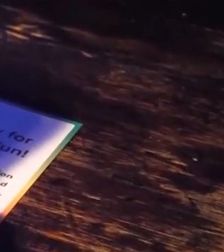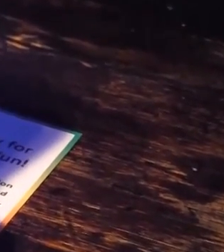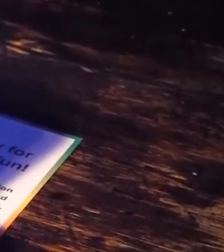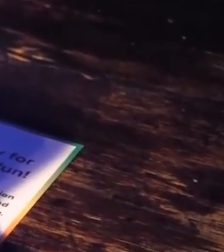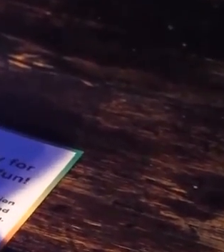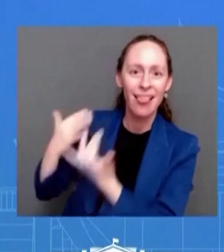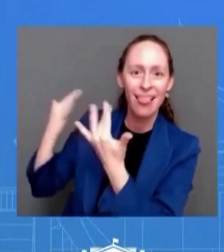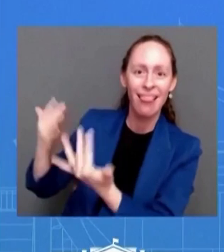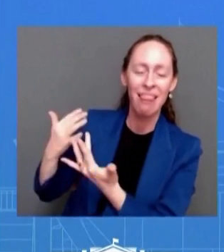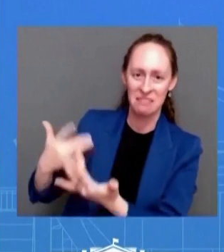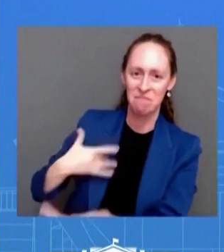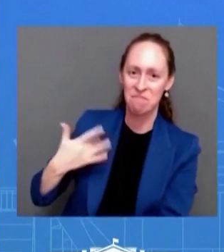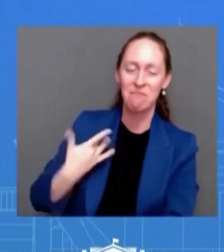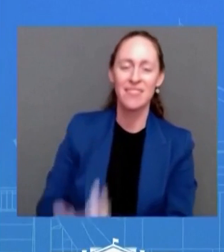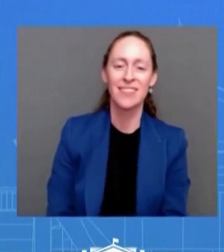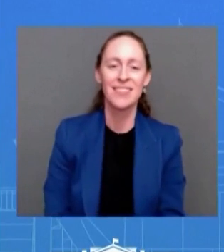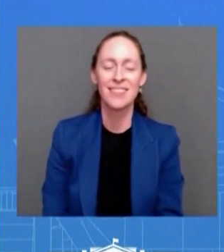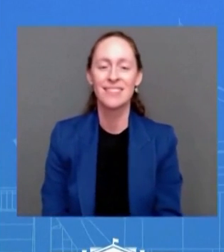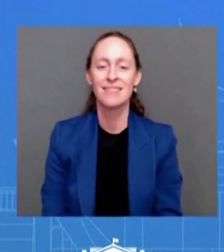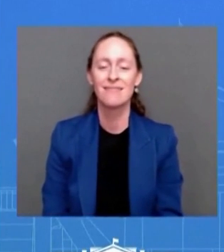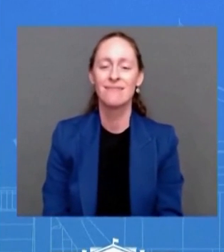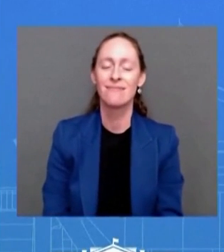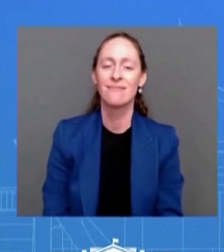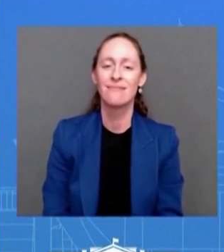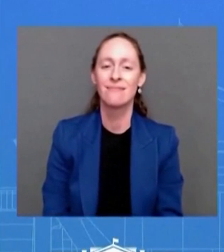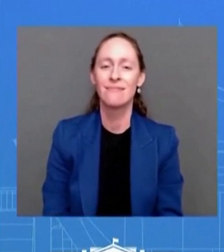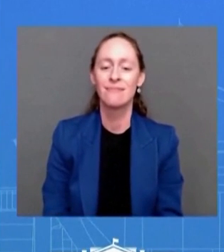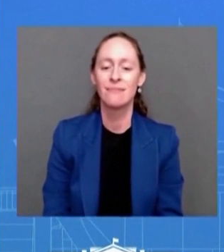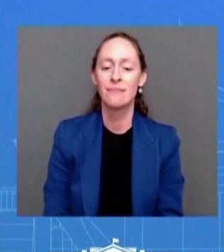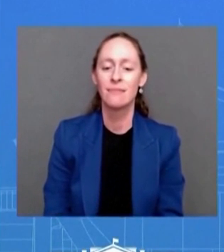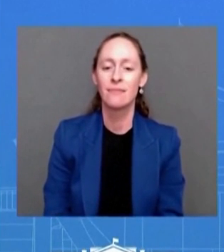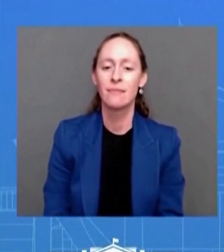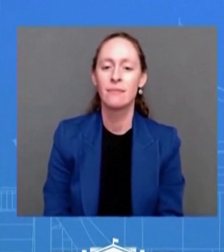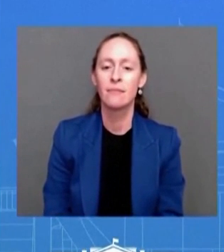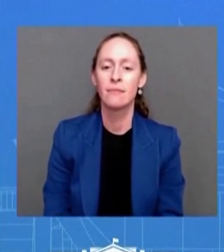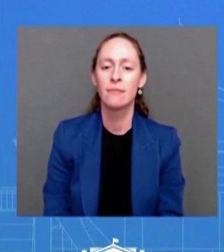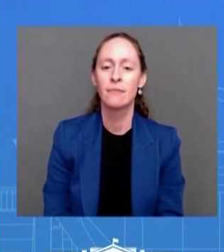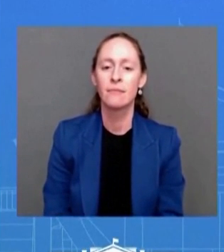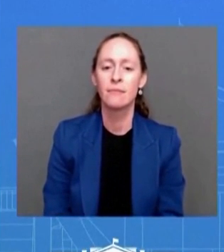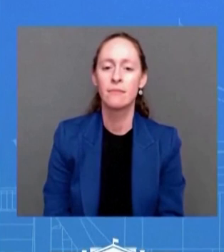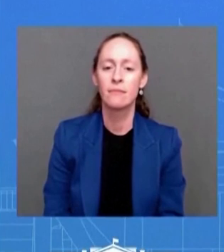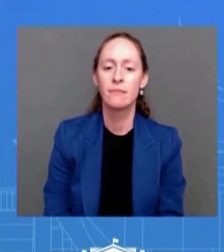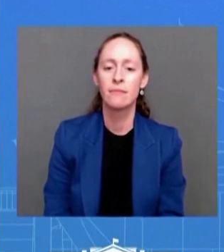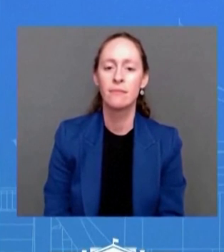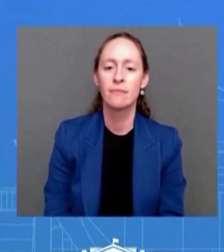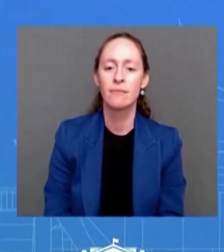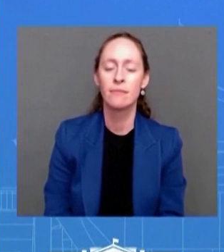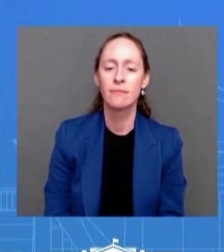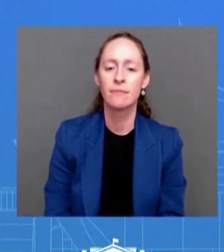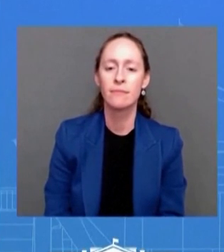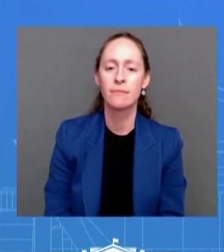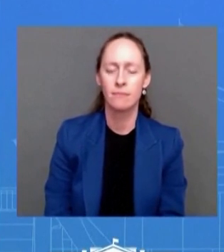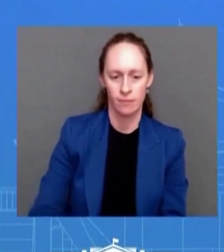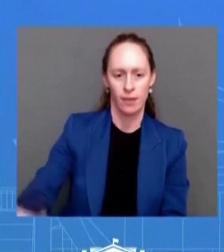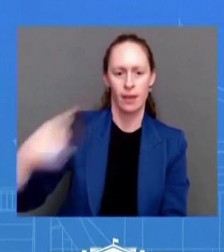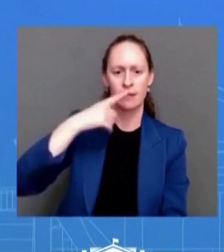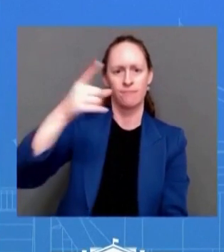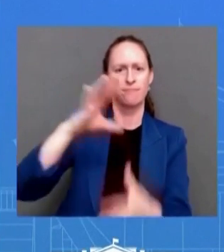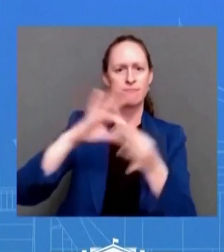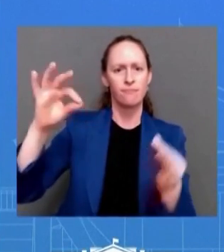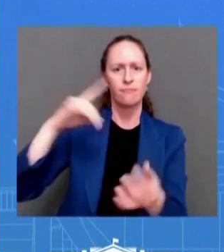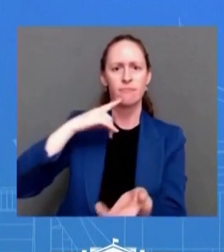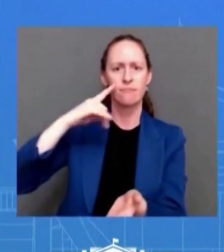disponible que dan un poco más de 400.000 dosis sólo que esta nueva estrategia multiplicaría eso por 5 lo que significa que